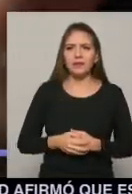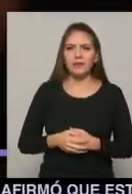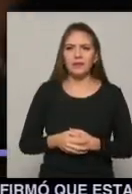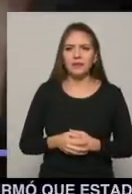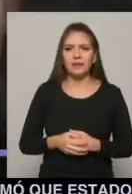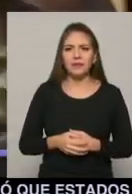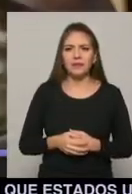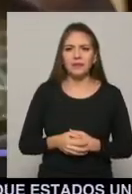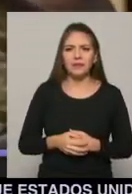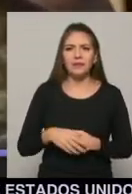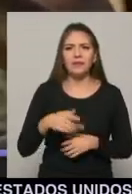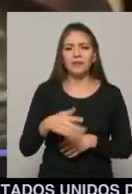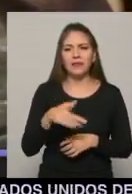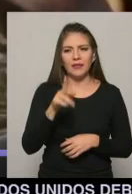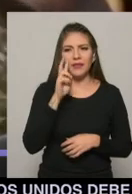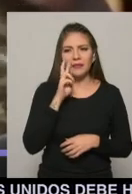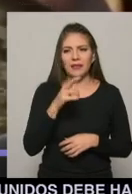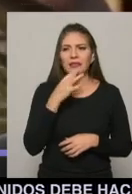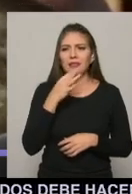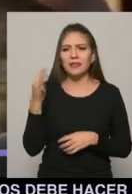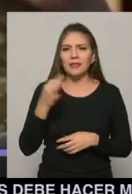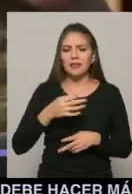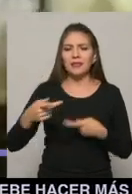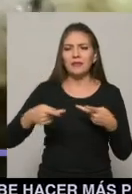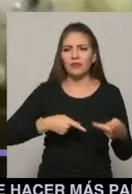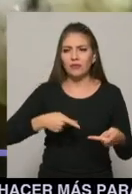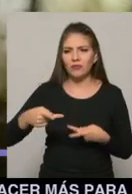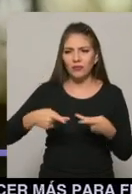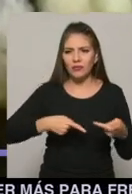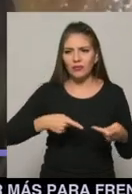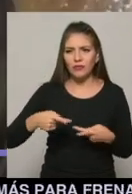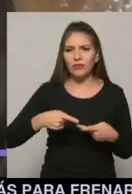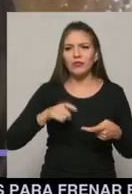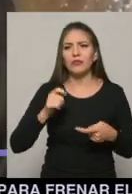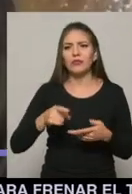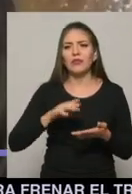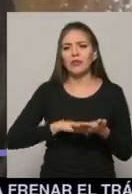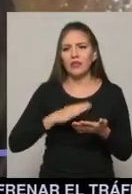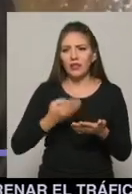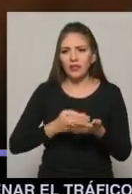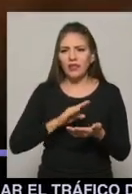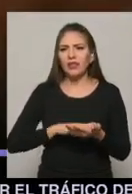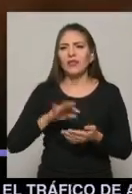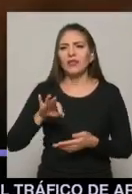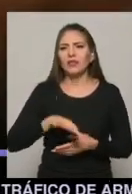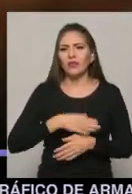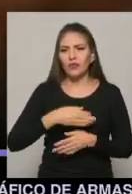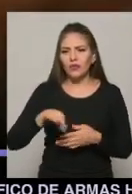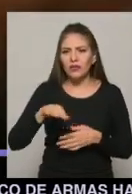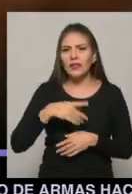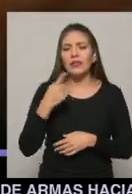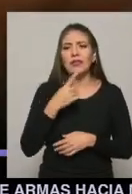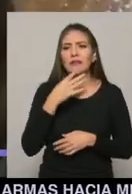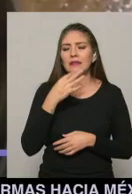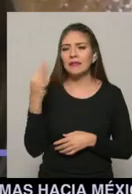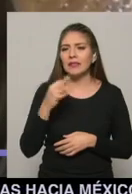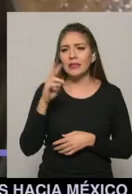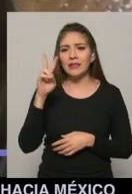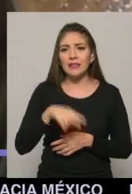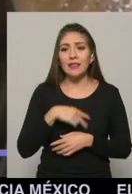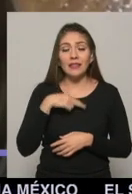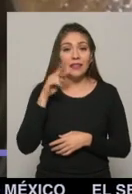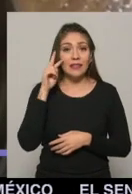preparación, bueno, obviamente les ponen la harina, los echan al aceite para freír, qué delicioso, nada más de ver